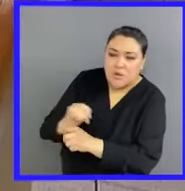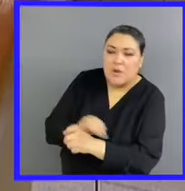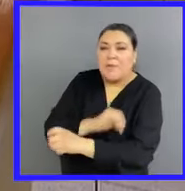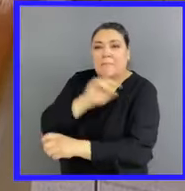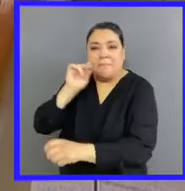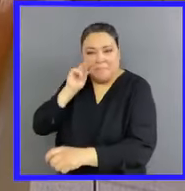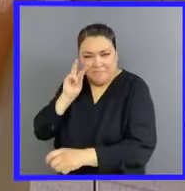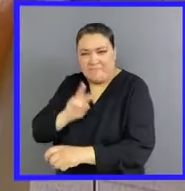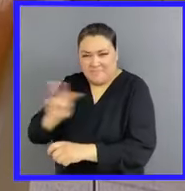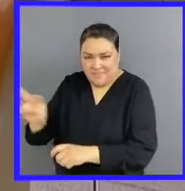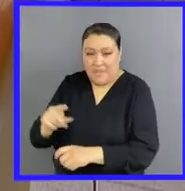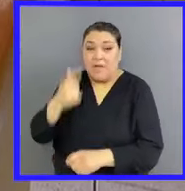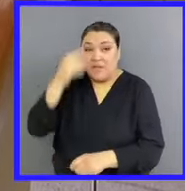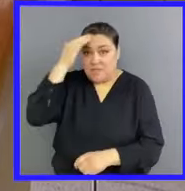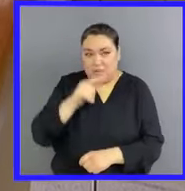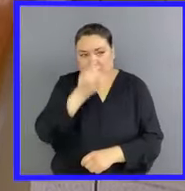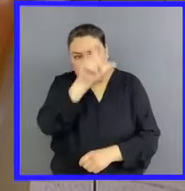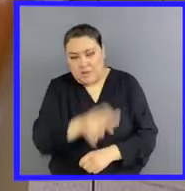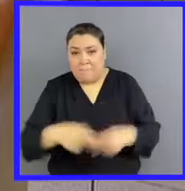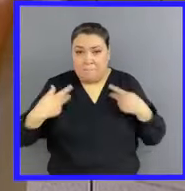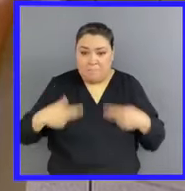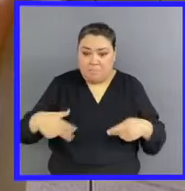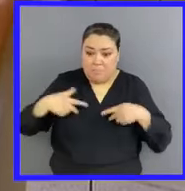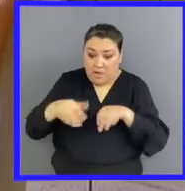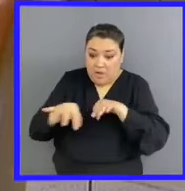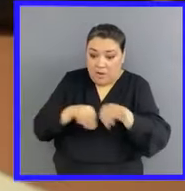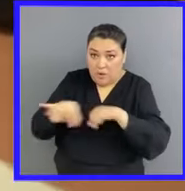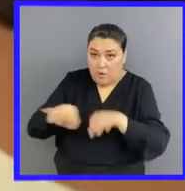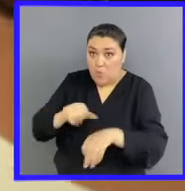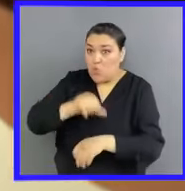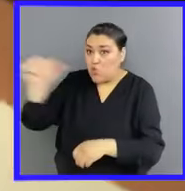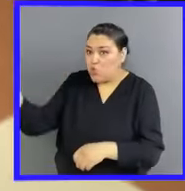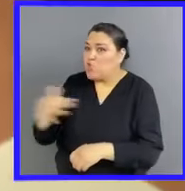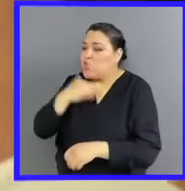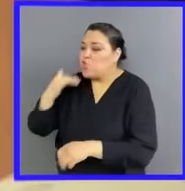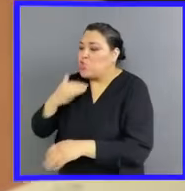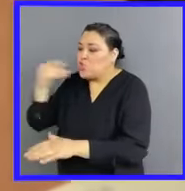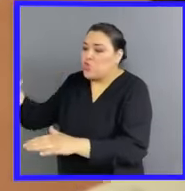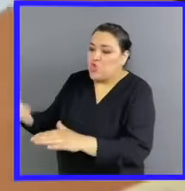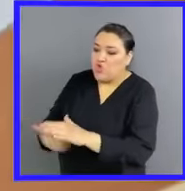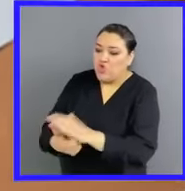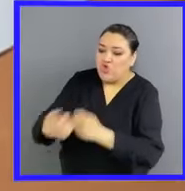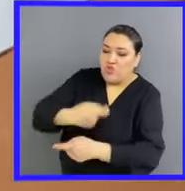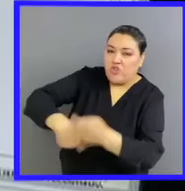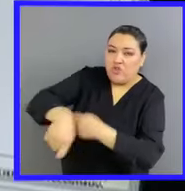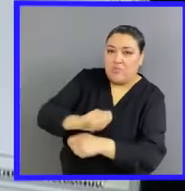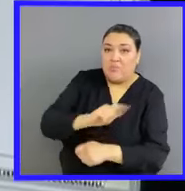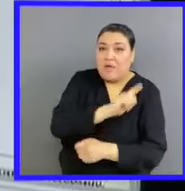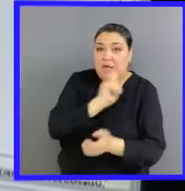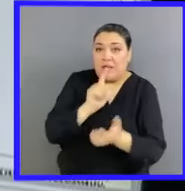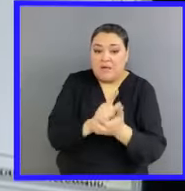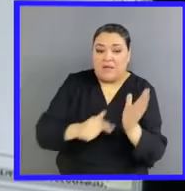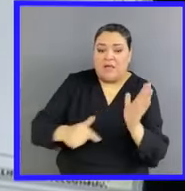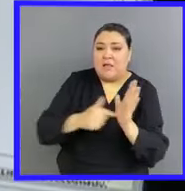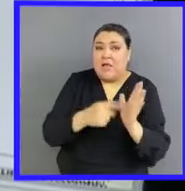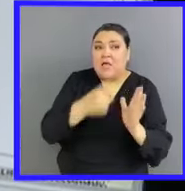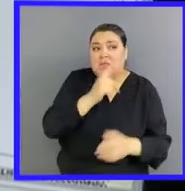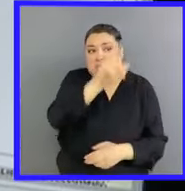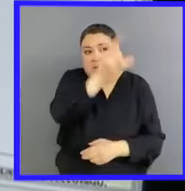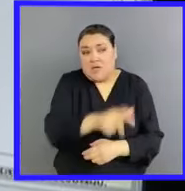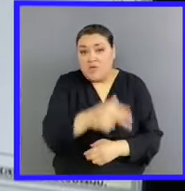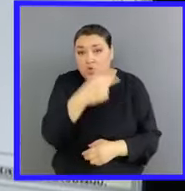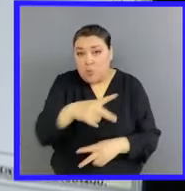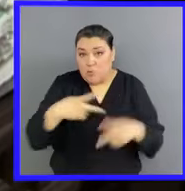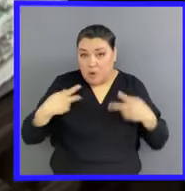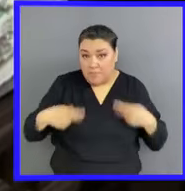e Identificación de Operaciones con Recursos de Procedencia Ilícita, que prevé la reserva de la identidad y los datos personales de los